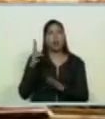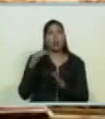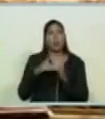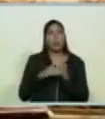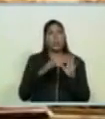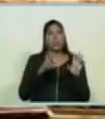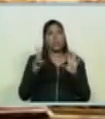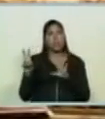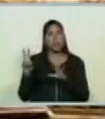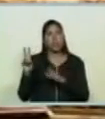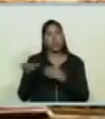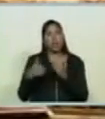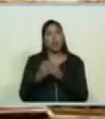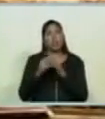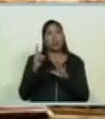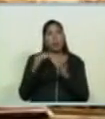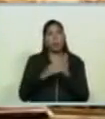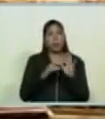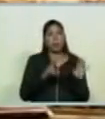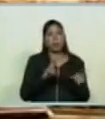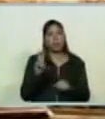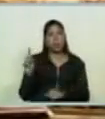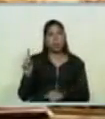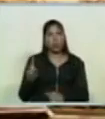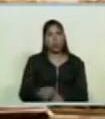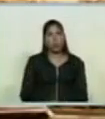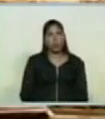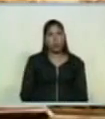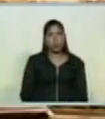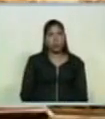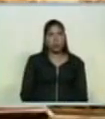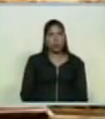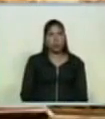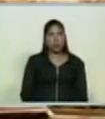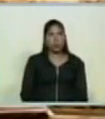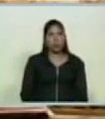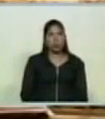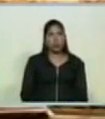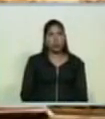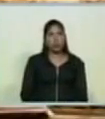2017-2021. Están solicitando un conjunto de recursos